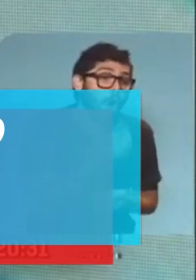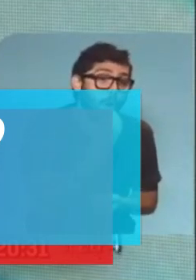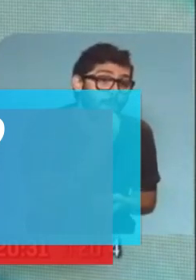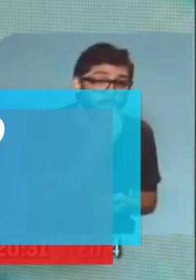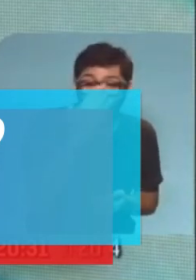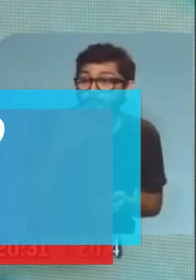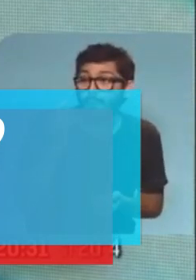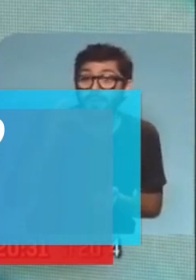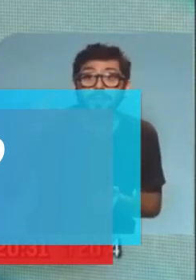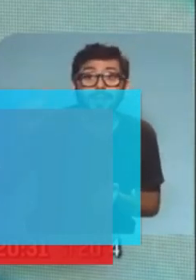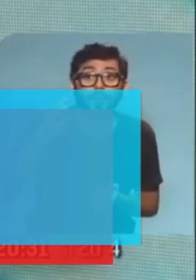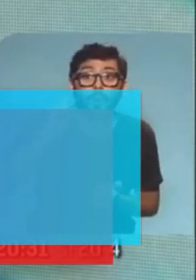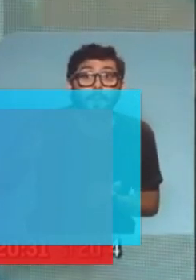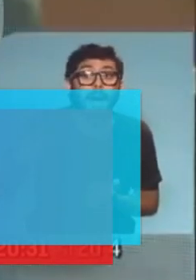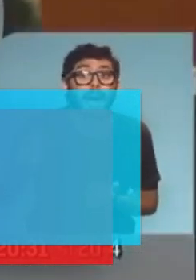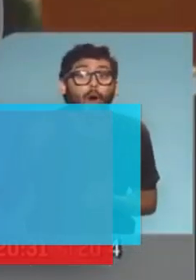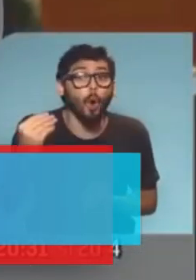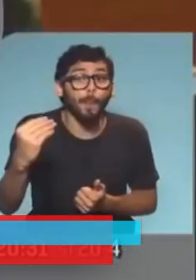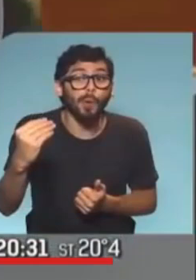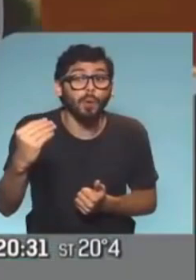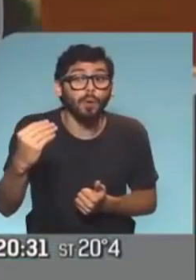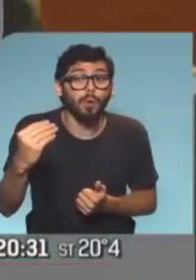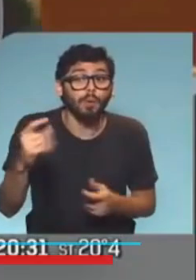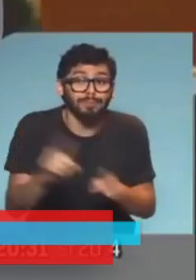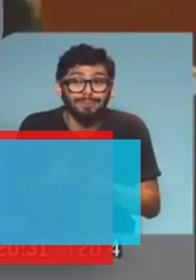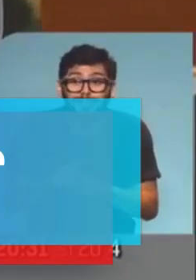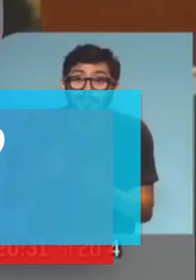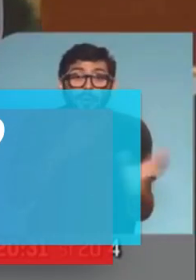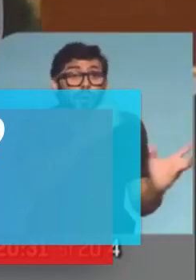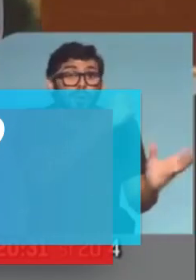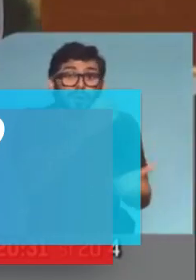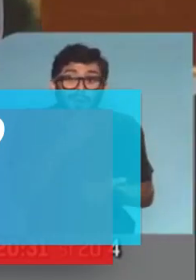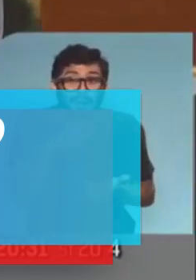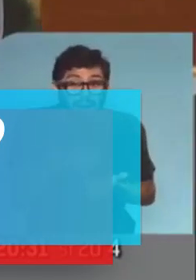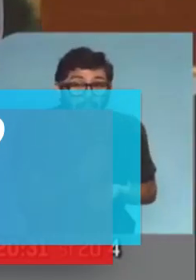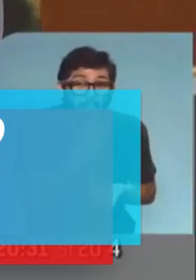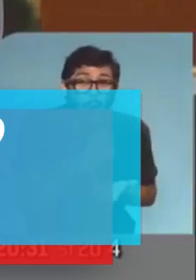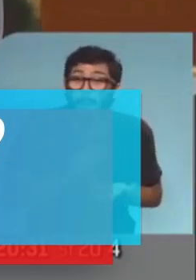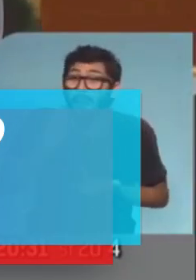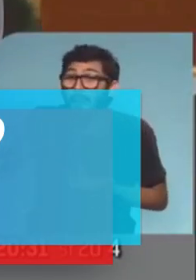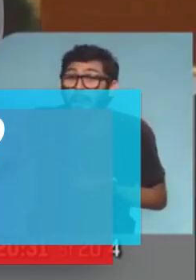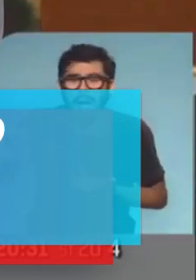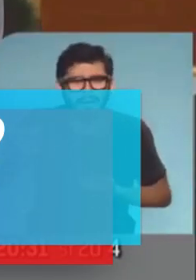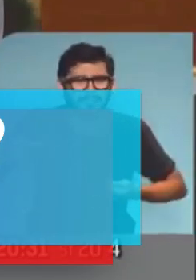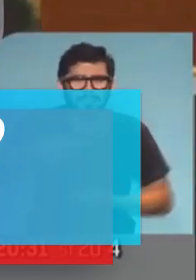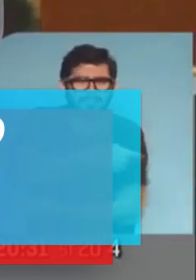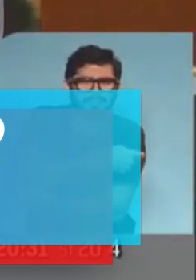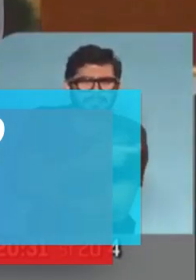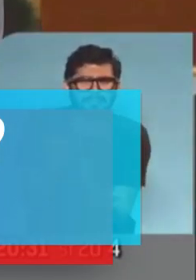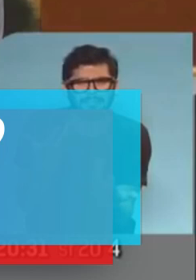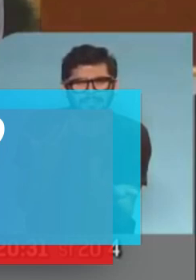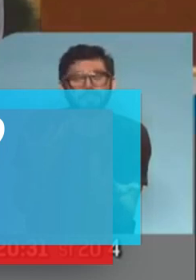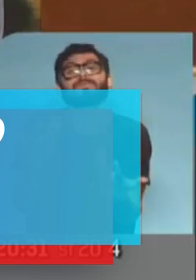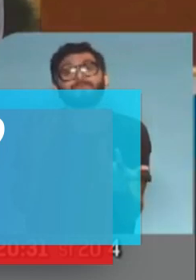ingresa y verifica que tus datos estén actualizados de todas formas aquí arriba te voy a dejar un vídeo donde esté